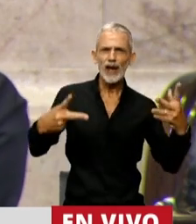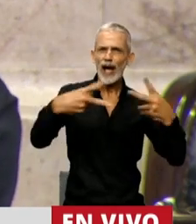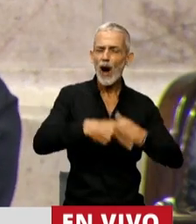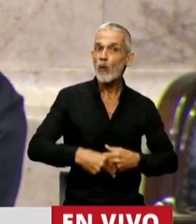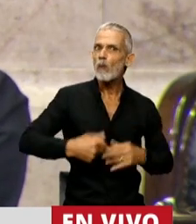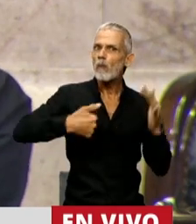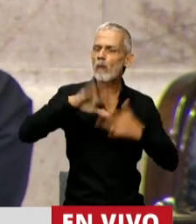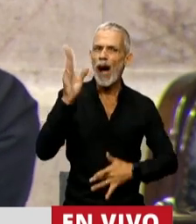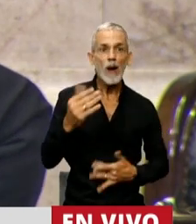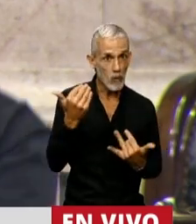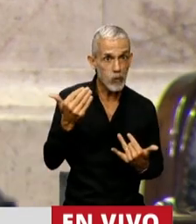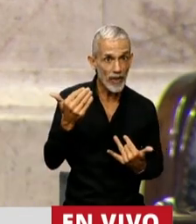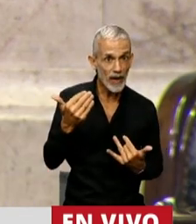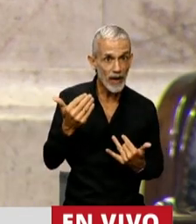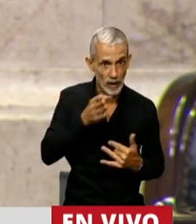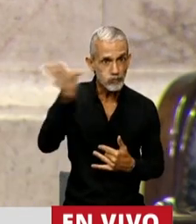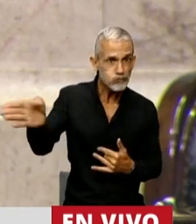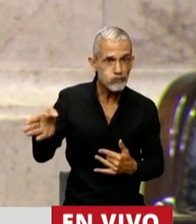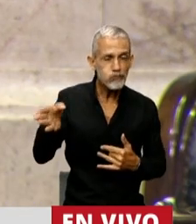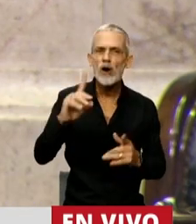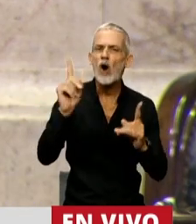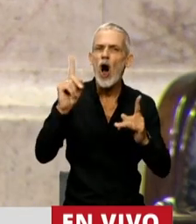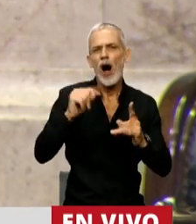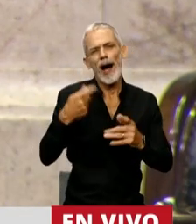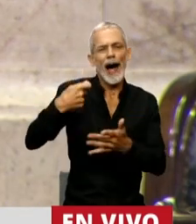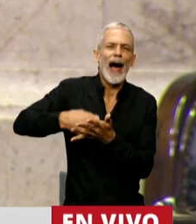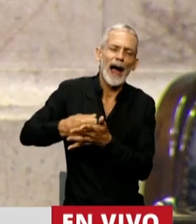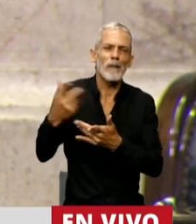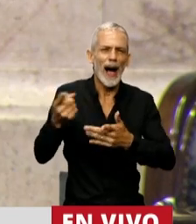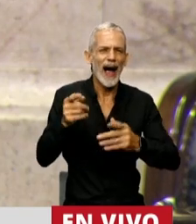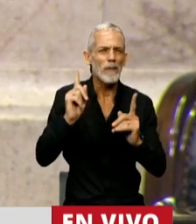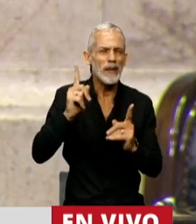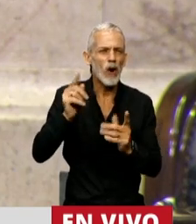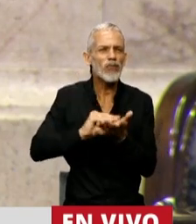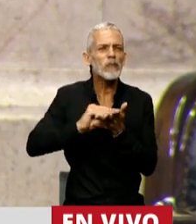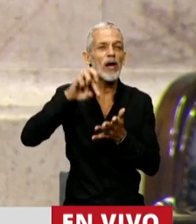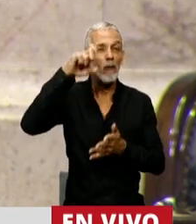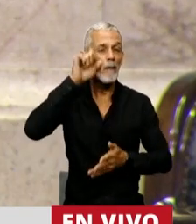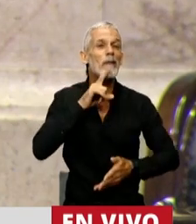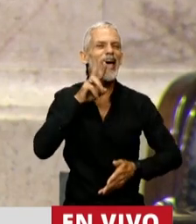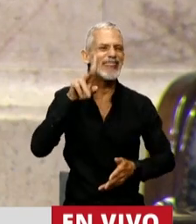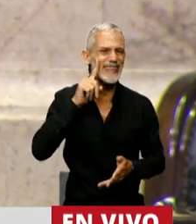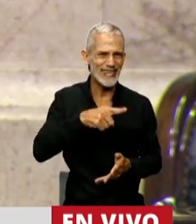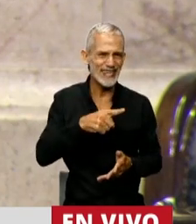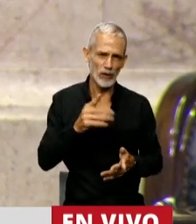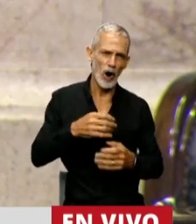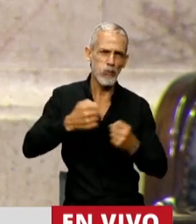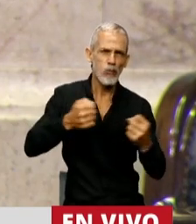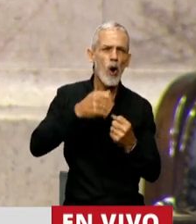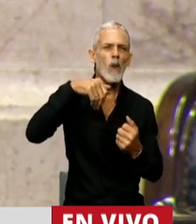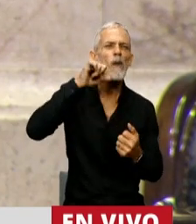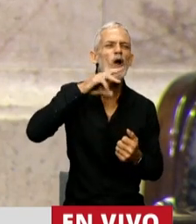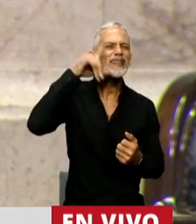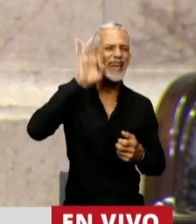si puede ir a caminar por sus bases no las rentadas como mostraba el diputado petri con el gordo mortero y con jóvenes